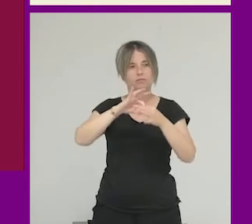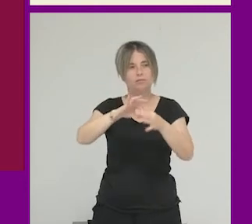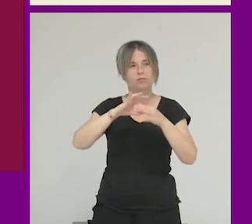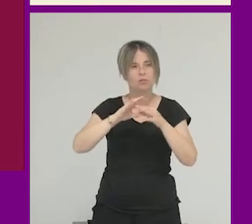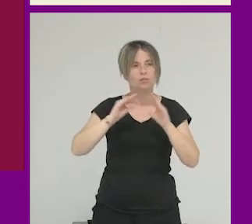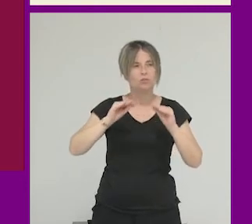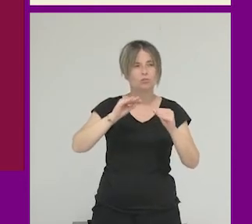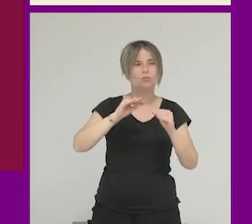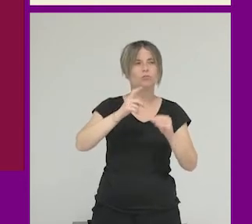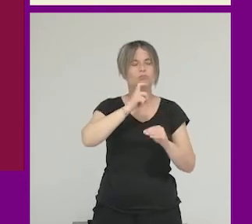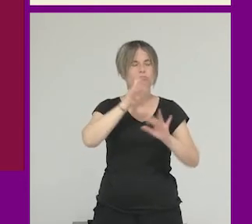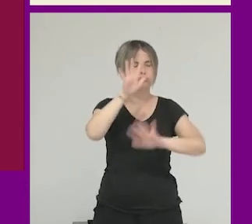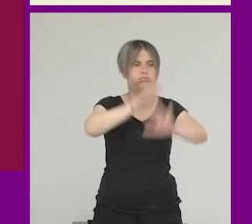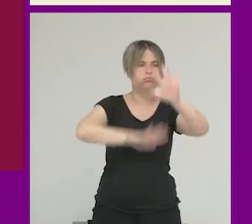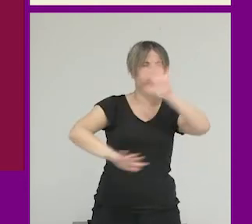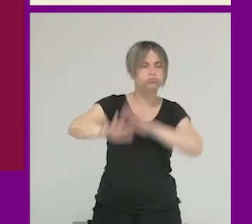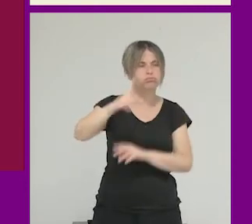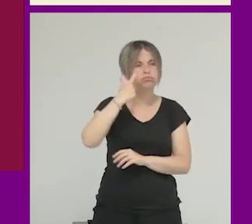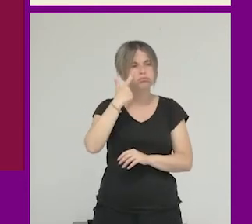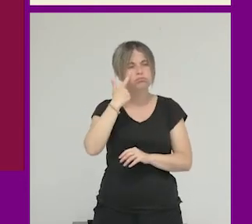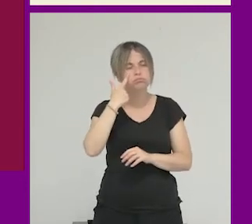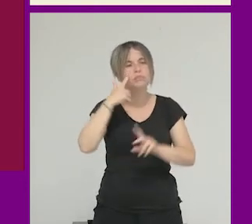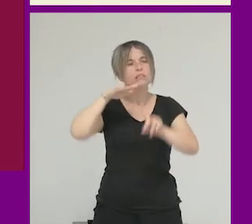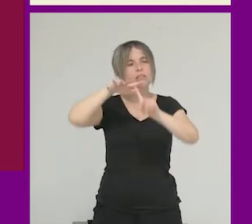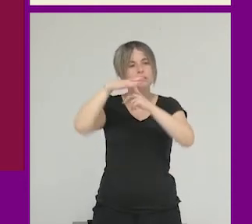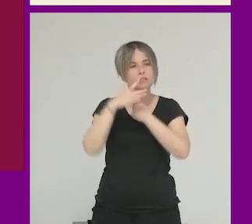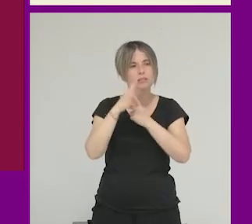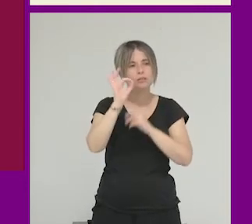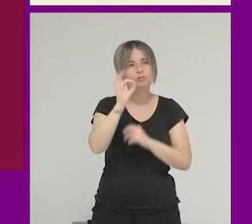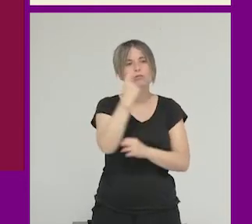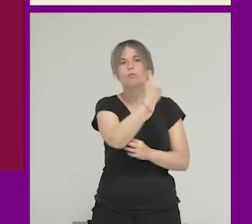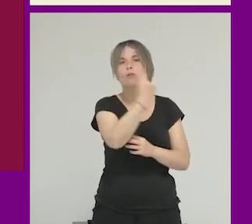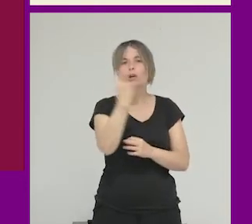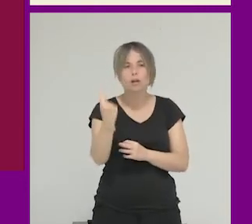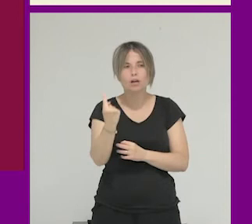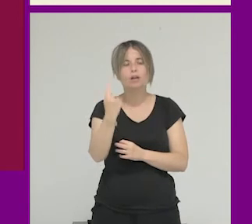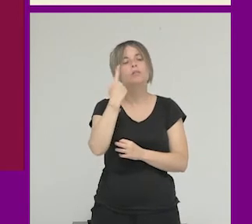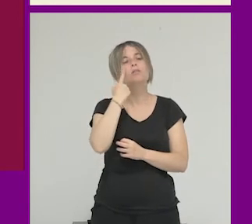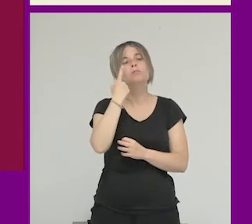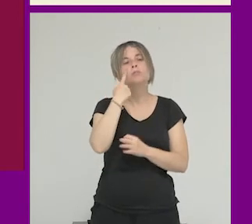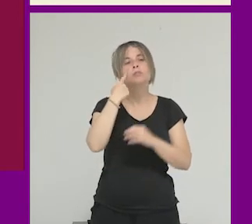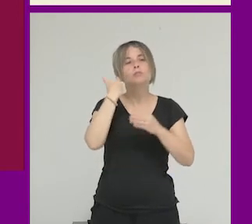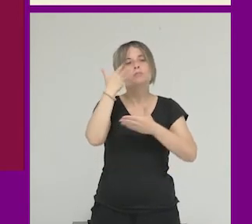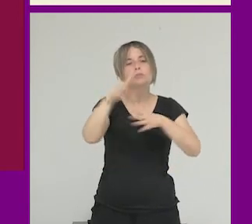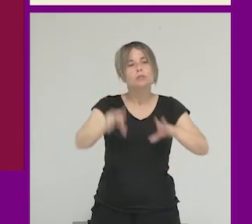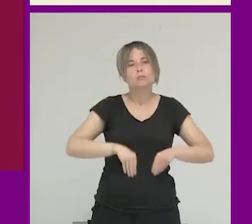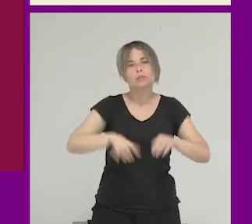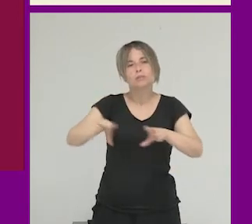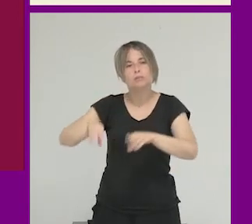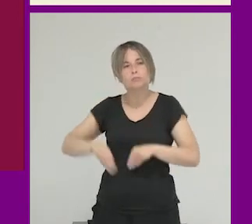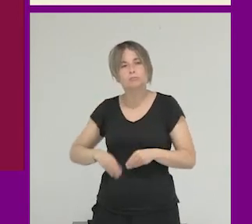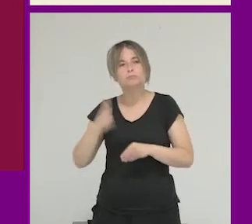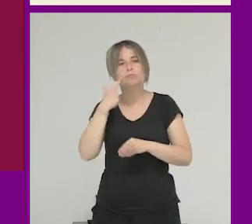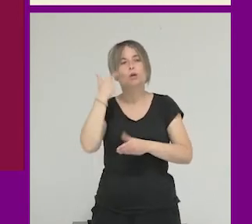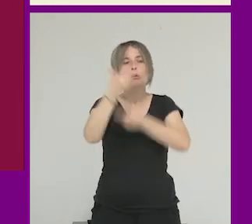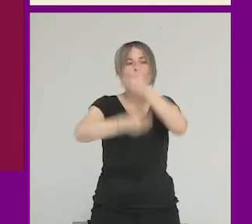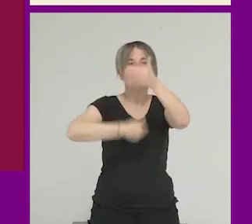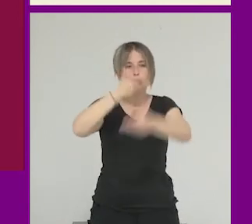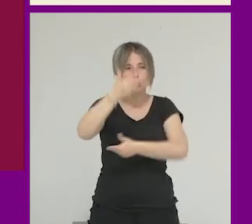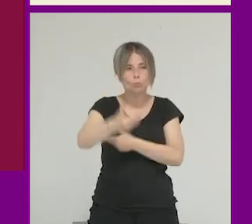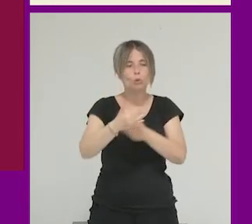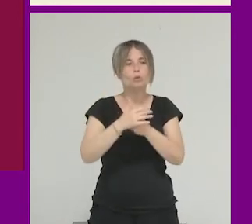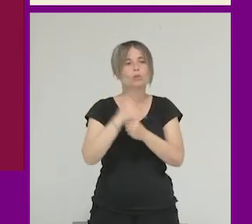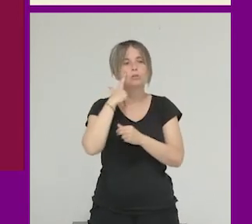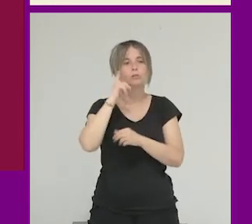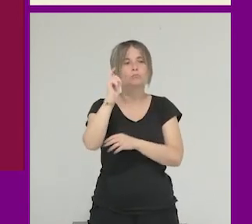baten munduan da zen iruditegi horiekin ukatze eta onartze prozesu baten amaiezina sortzen